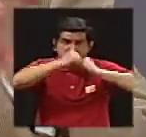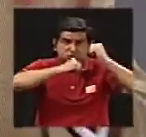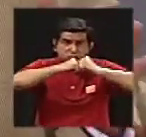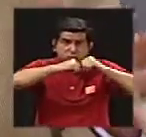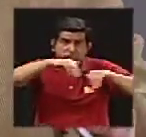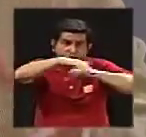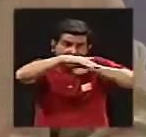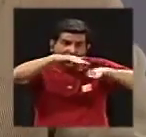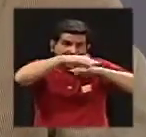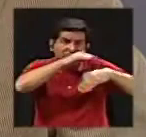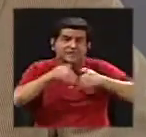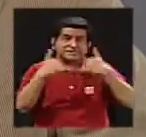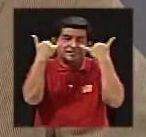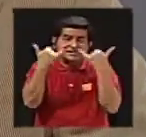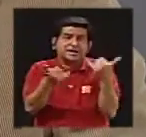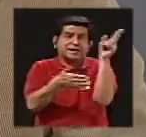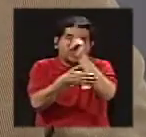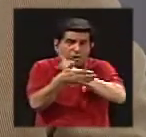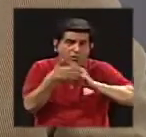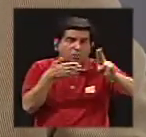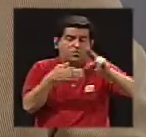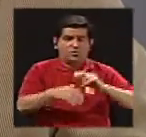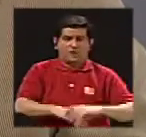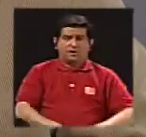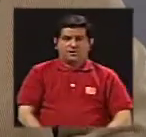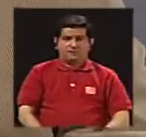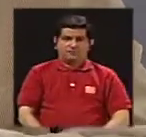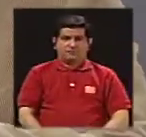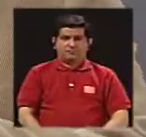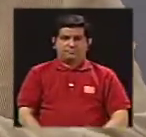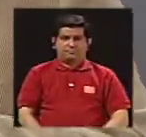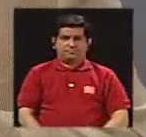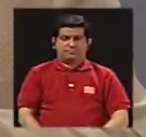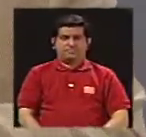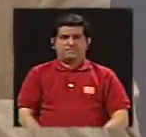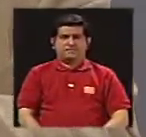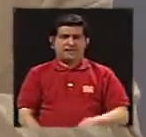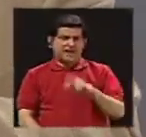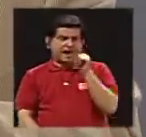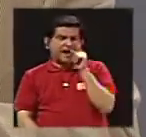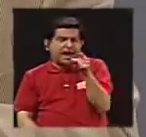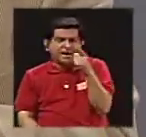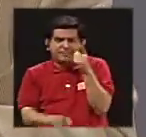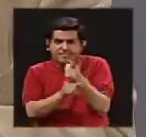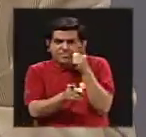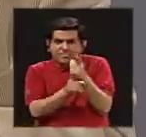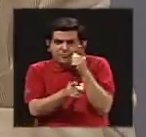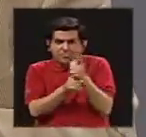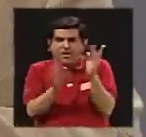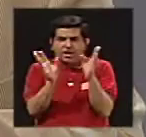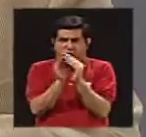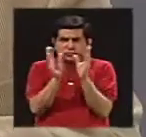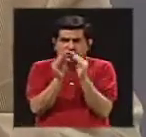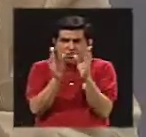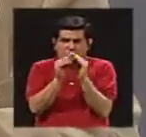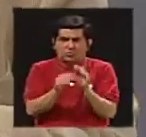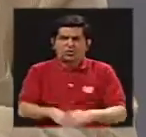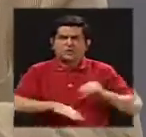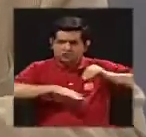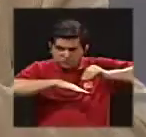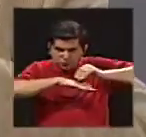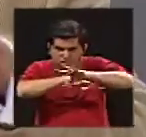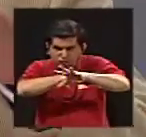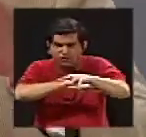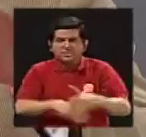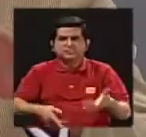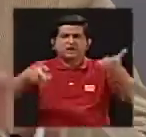básica que tiene ahora la universidad eh allí efectivamente ese congreso fue permeado por